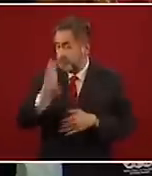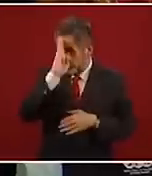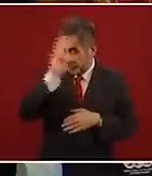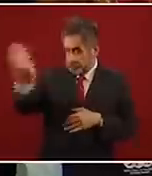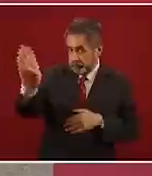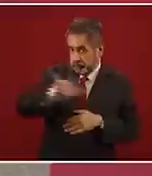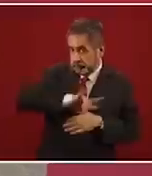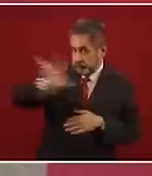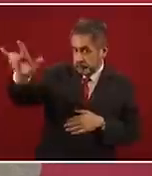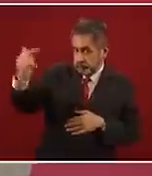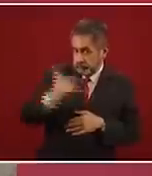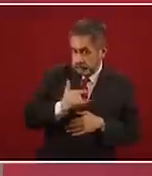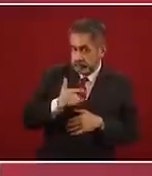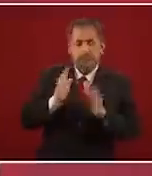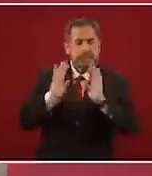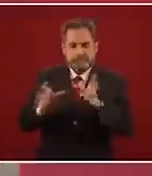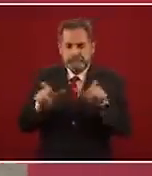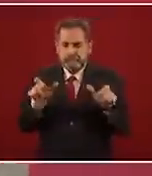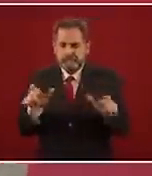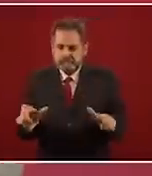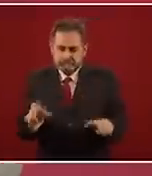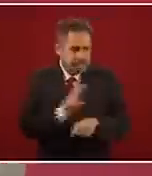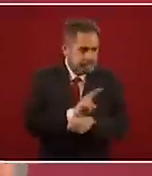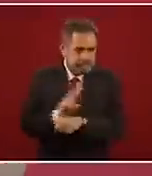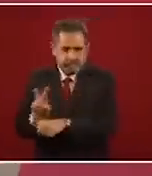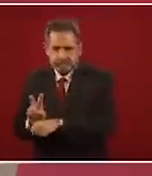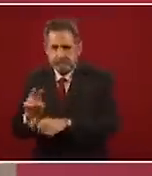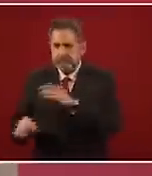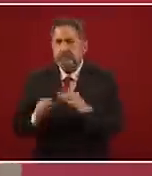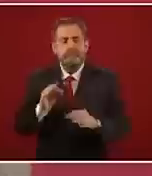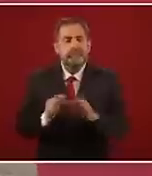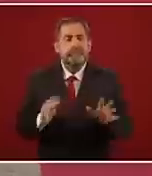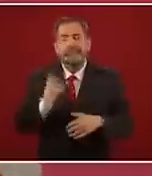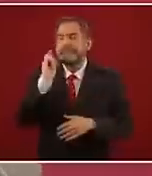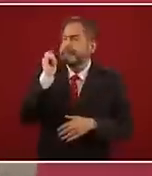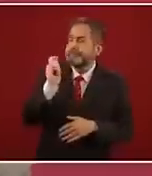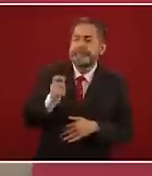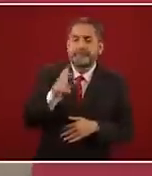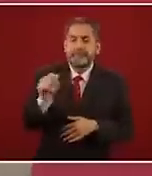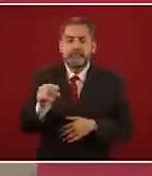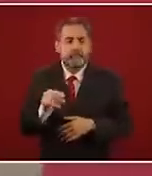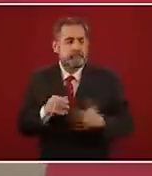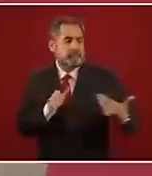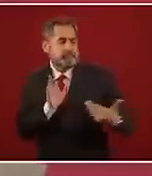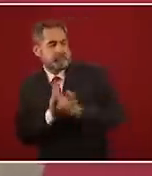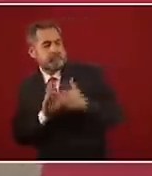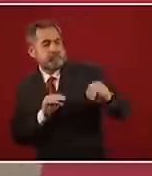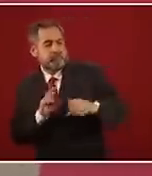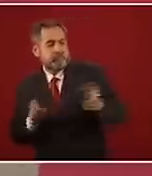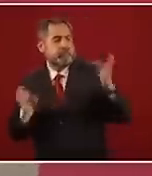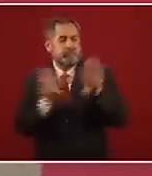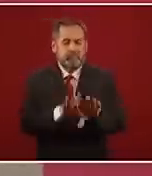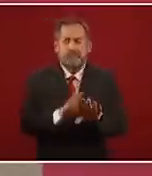directa, pusimos este tipo de filtros. Ahora, los filtros no quiere decir impedir la entrada